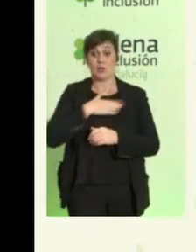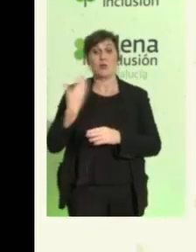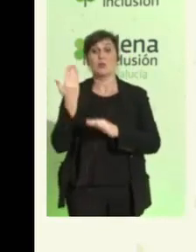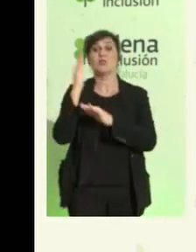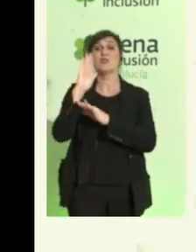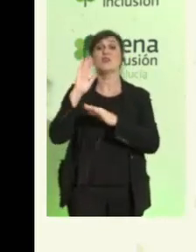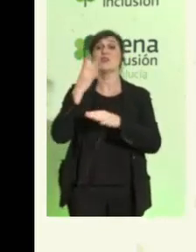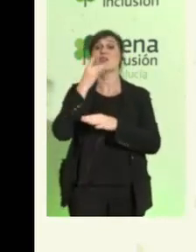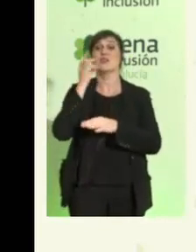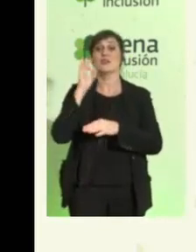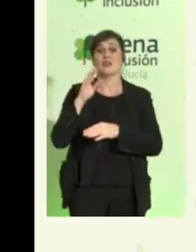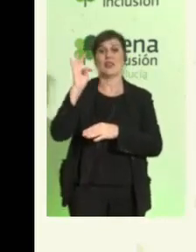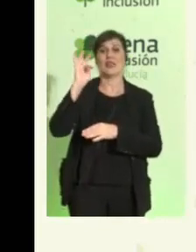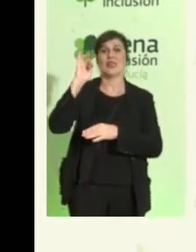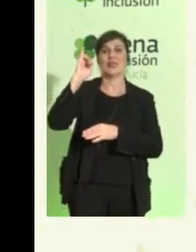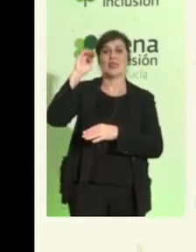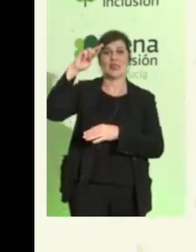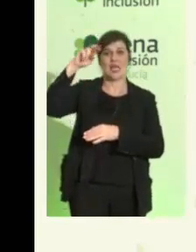presentaros es Tyrone.